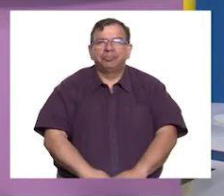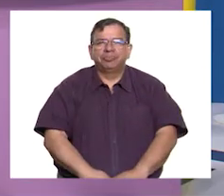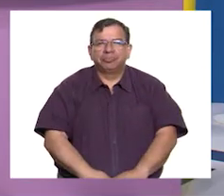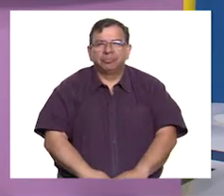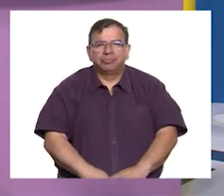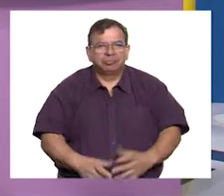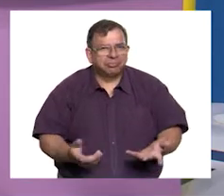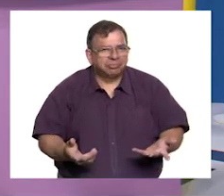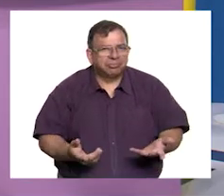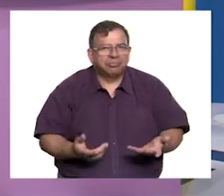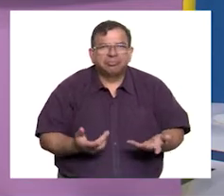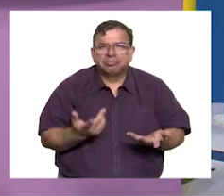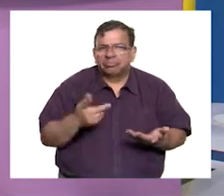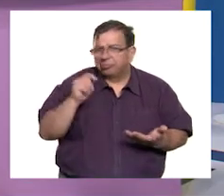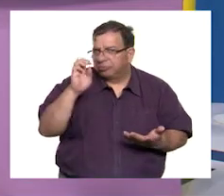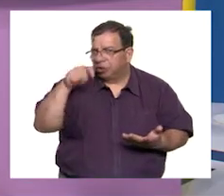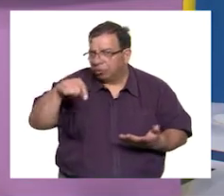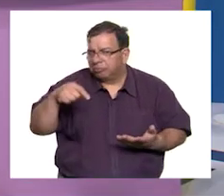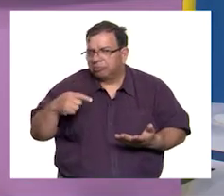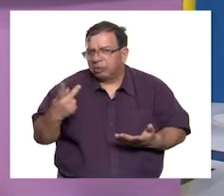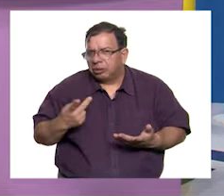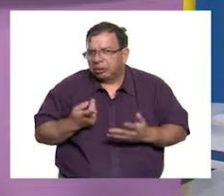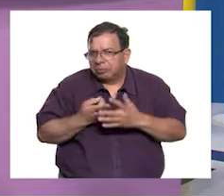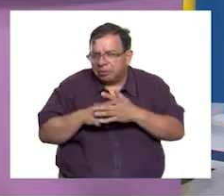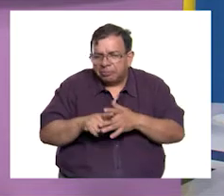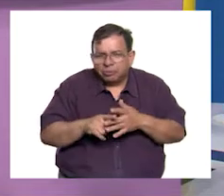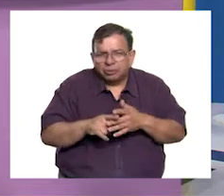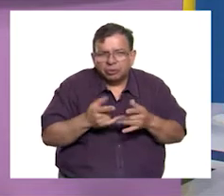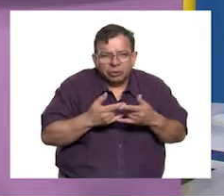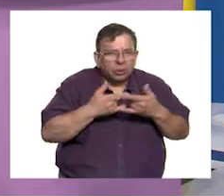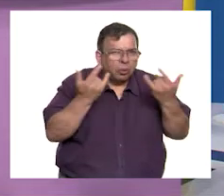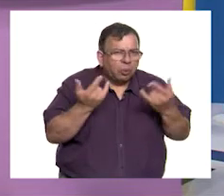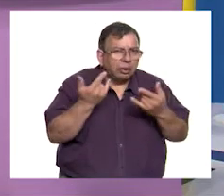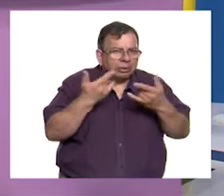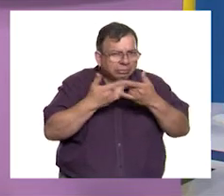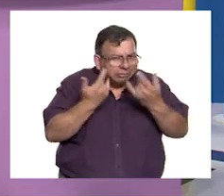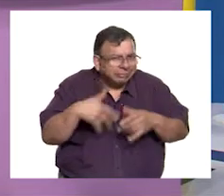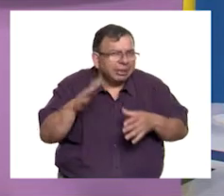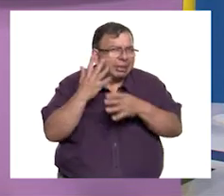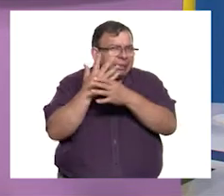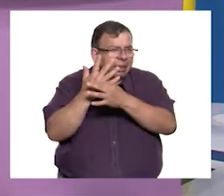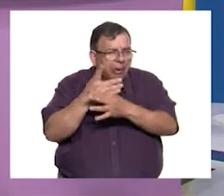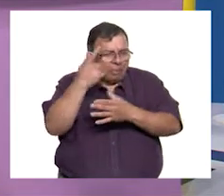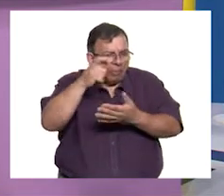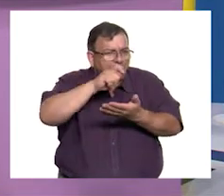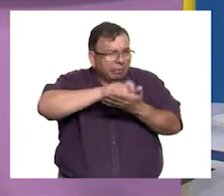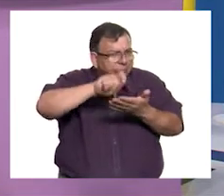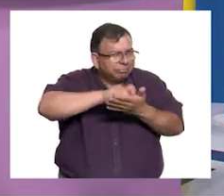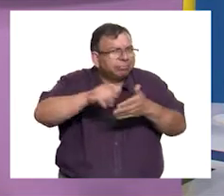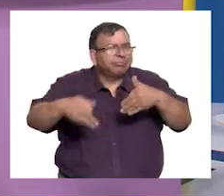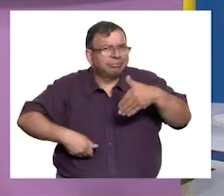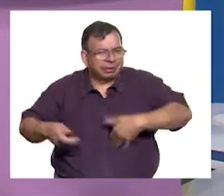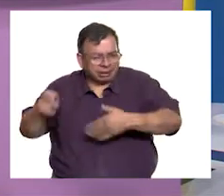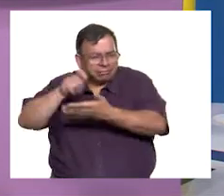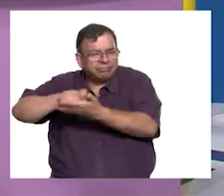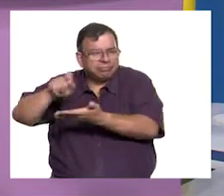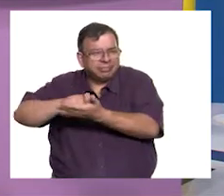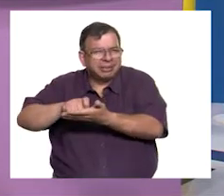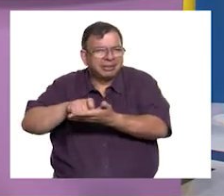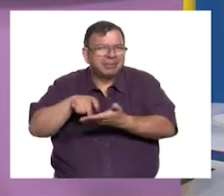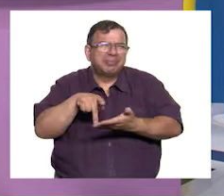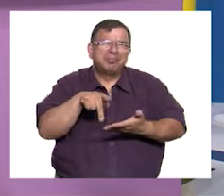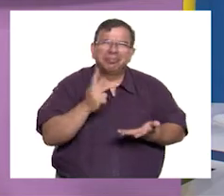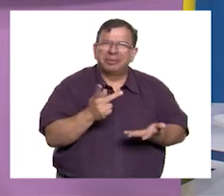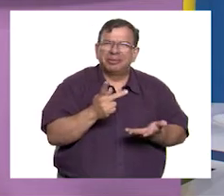Tony y yo comenzamos a explorar libros de cuentos, leyendas y fábulas para escribir nuestra obra. Pero, pues, profesor,